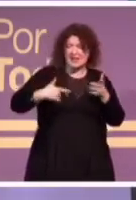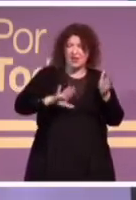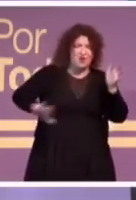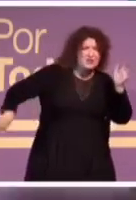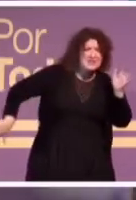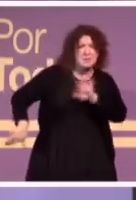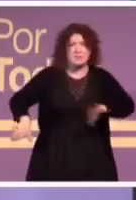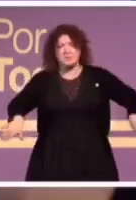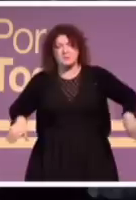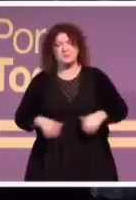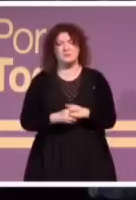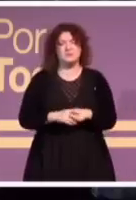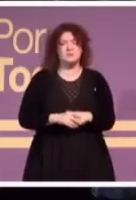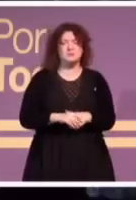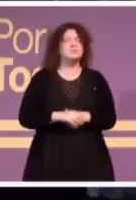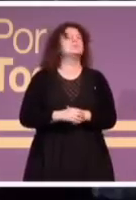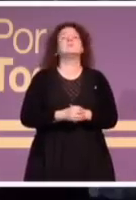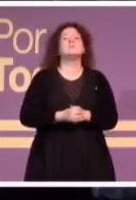e hijas,